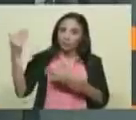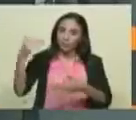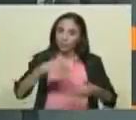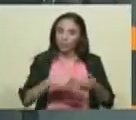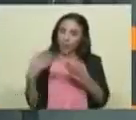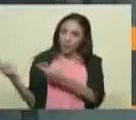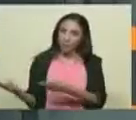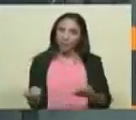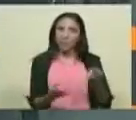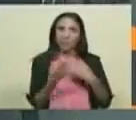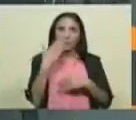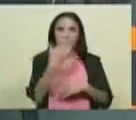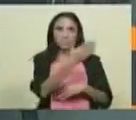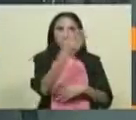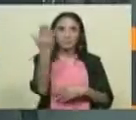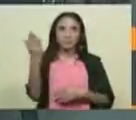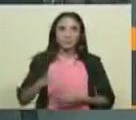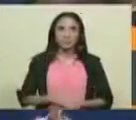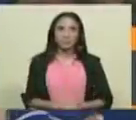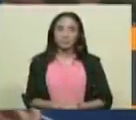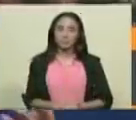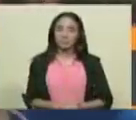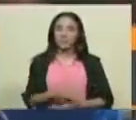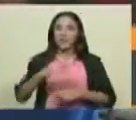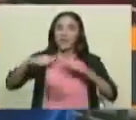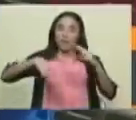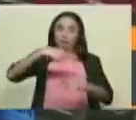Revolución Bolivariana!